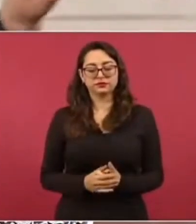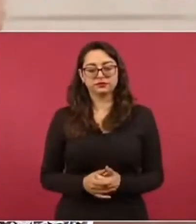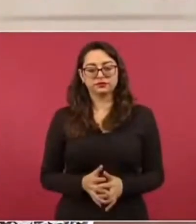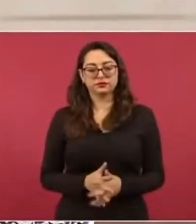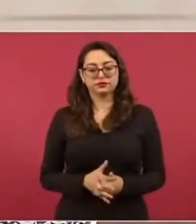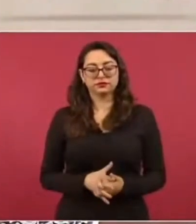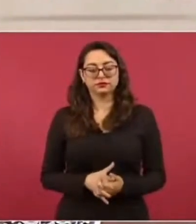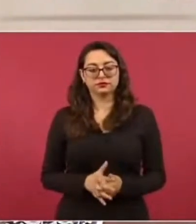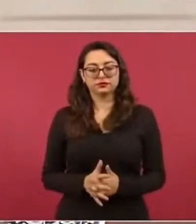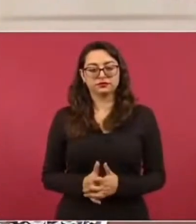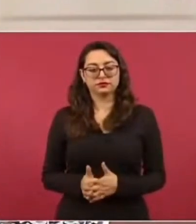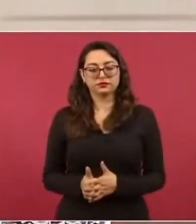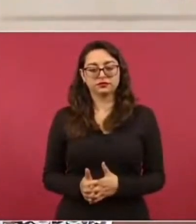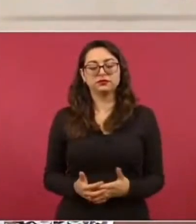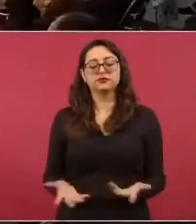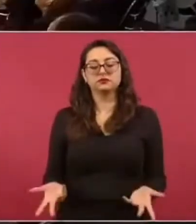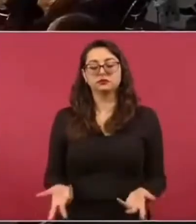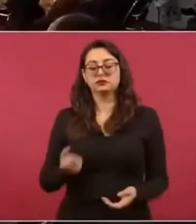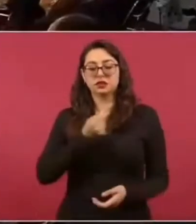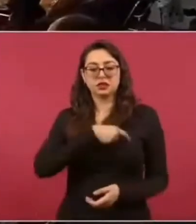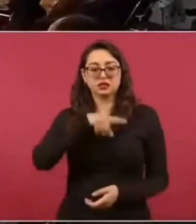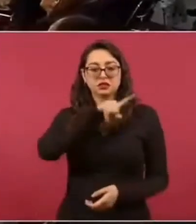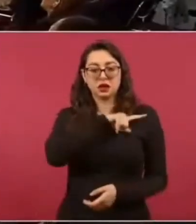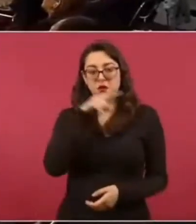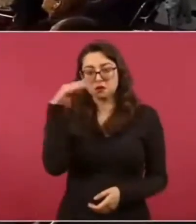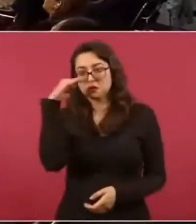privatizar la salud.